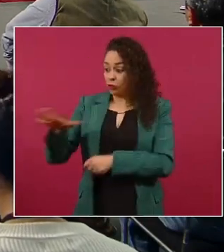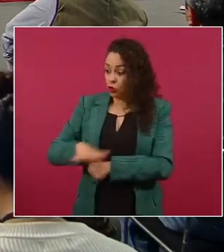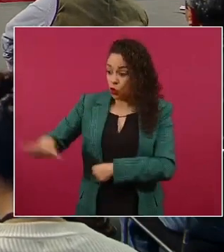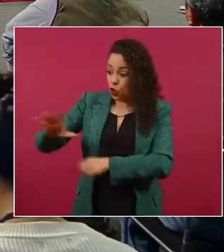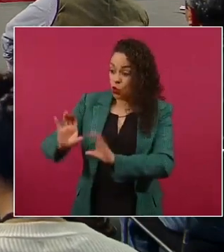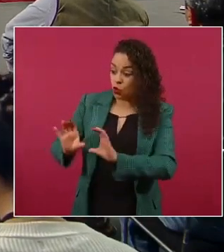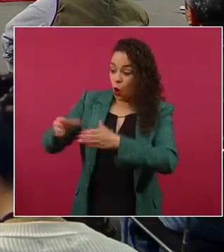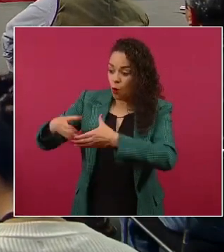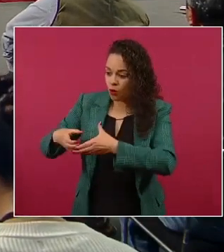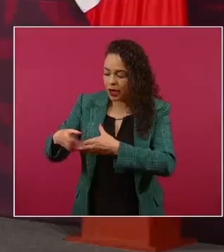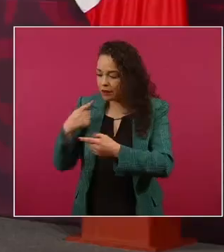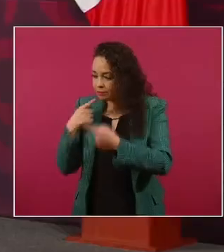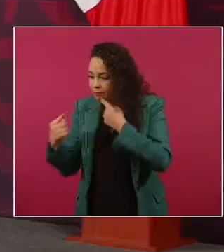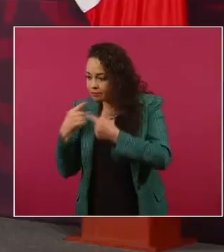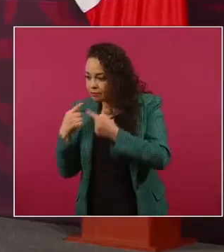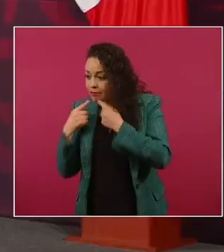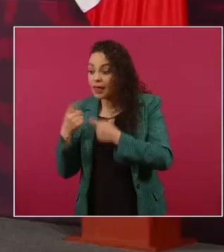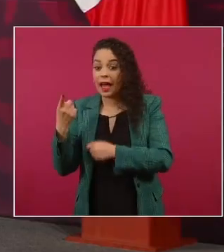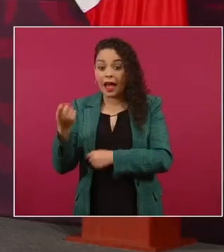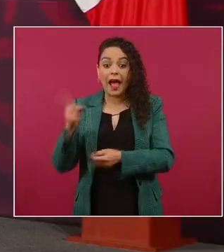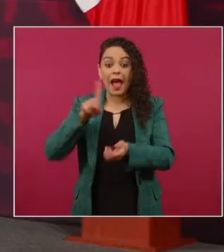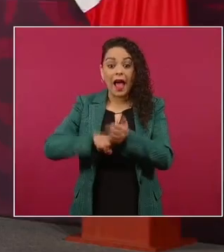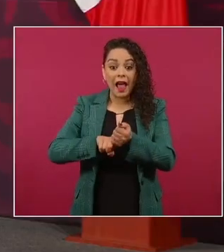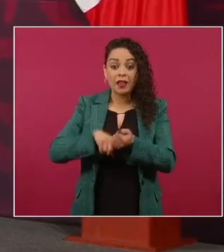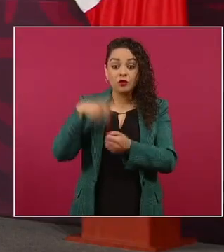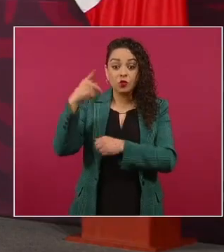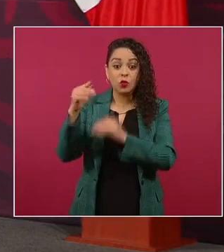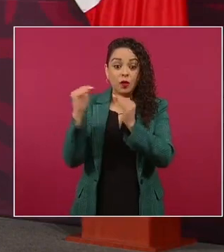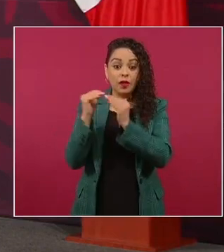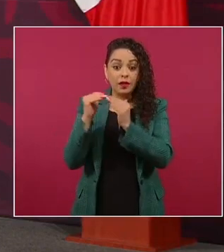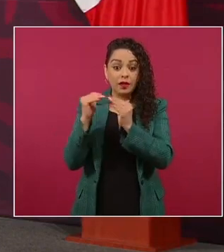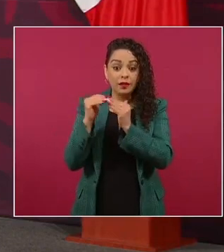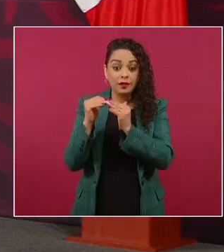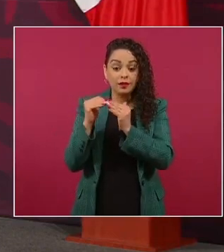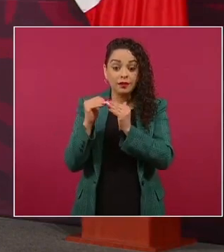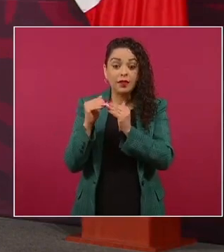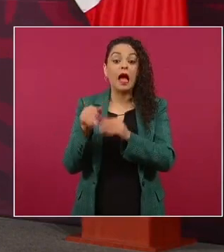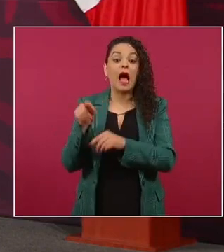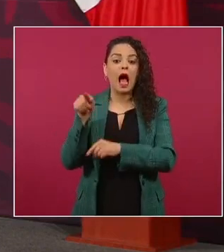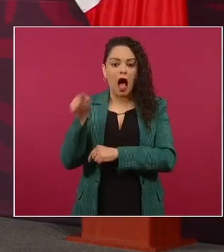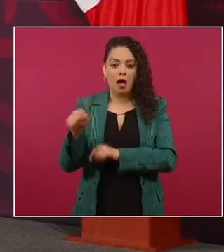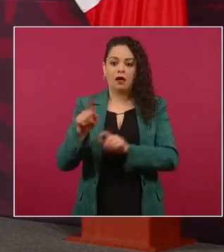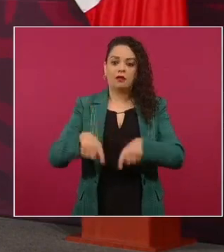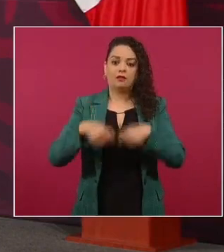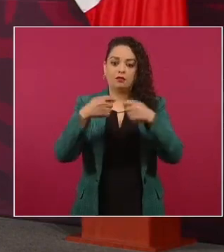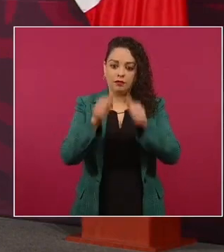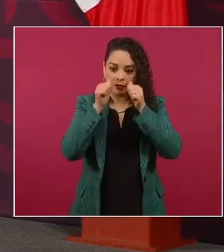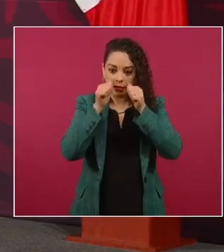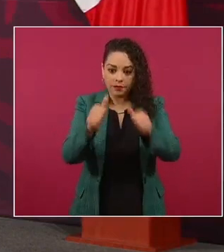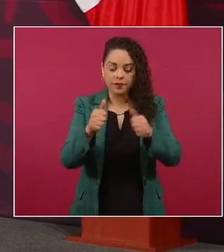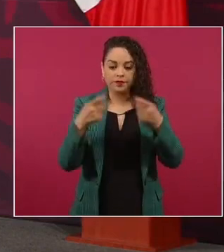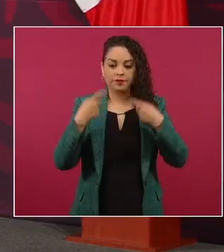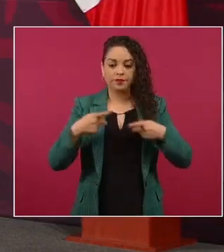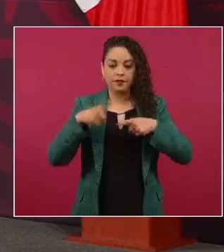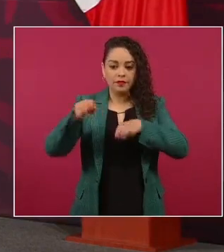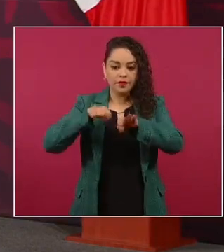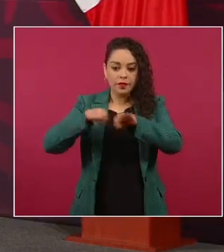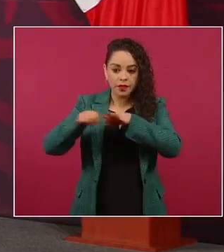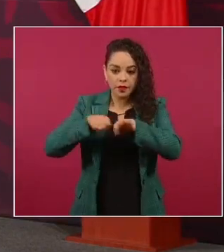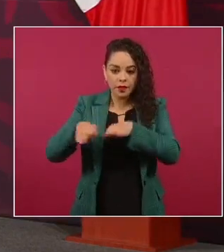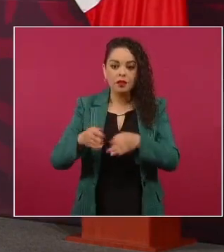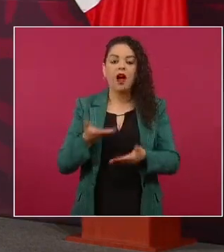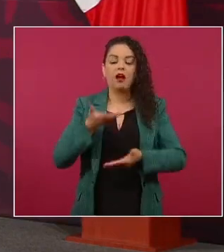propia comunidad, en las casas, se convirtieron en centros para atención a los trabajadores. Les dan de